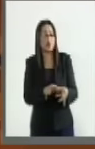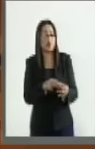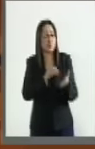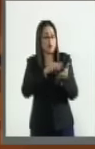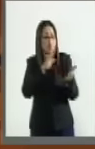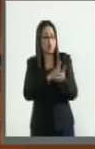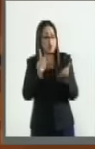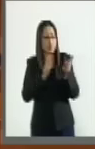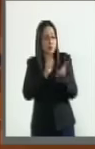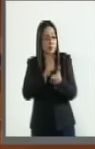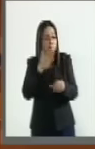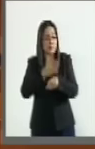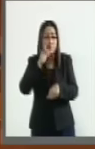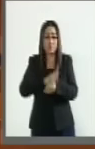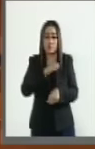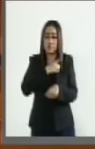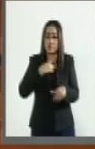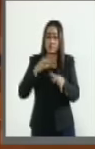establezca la ley penal